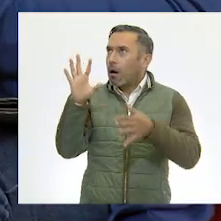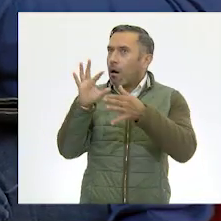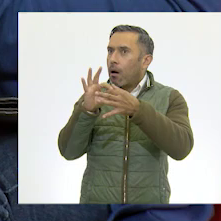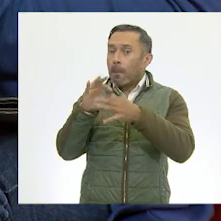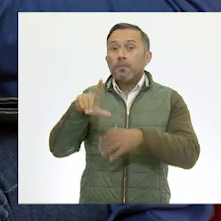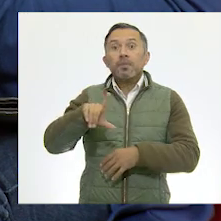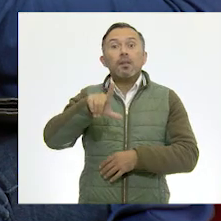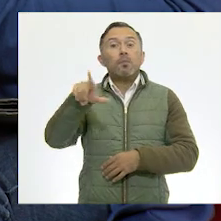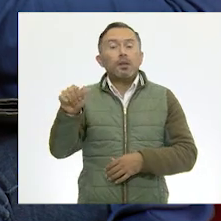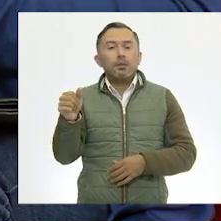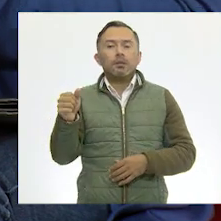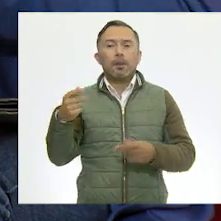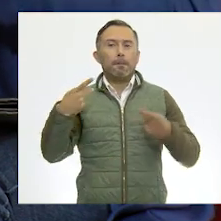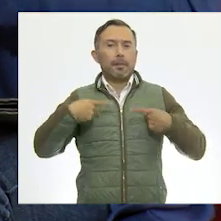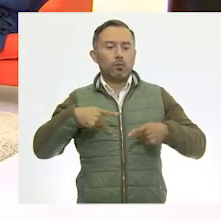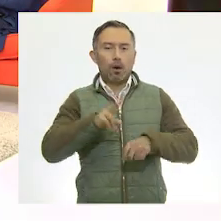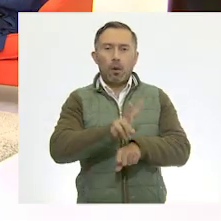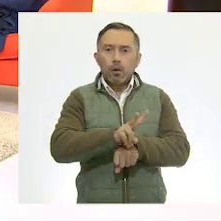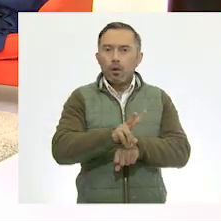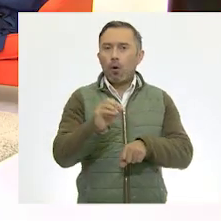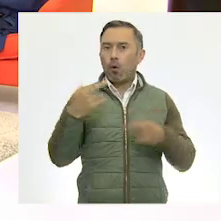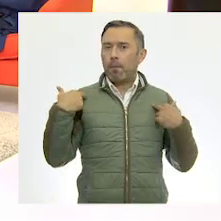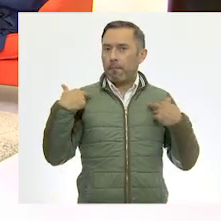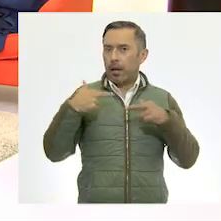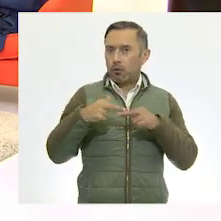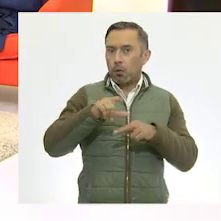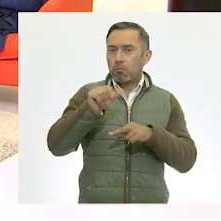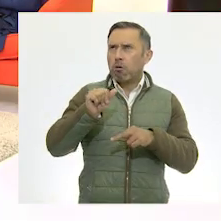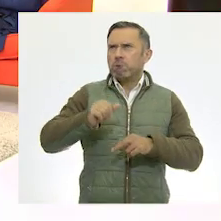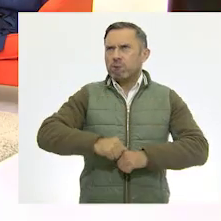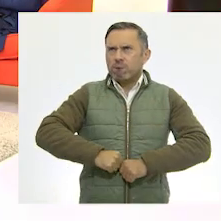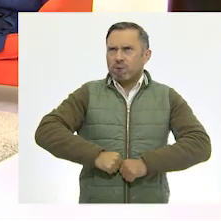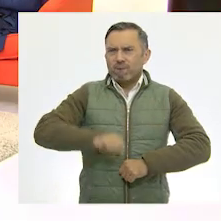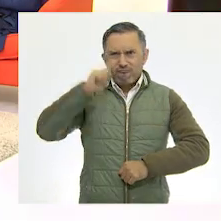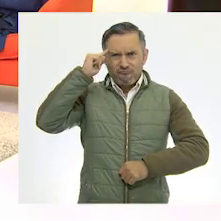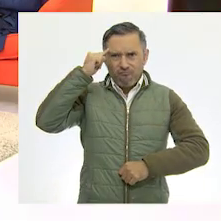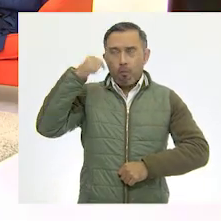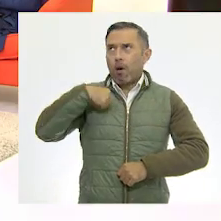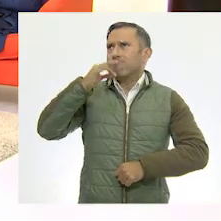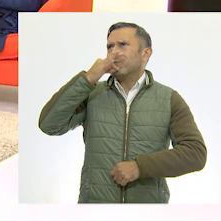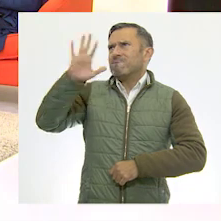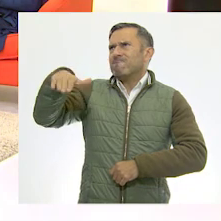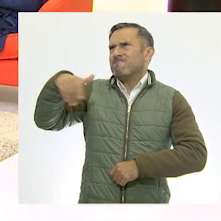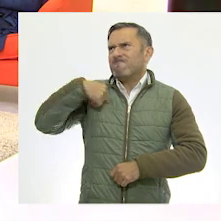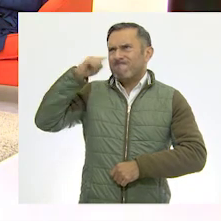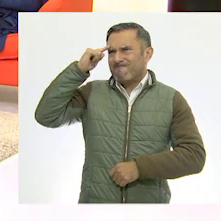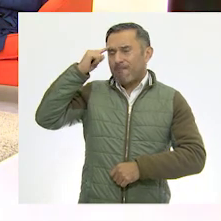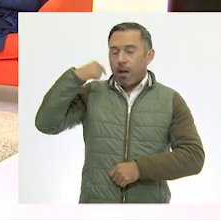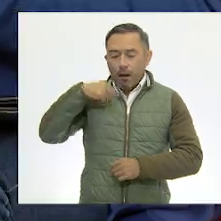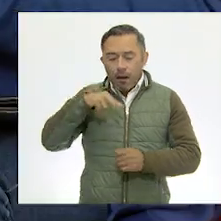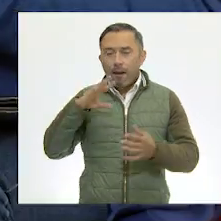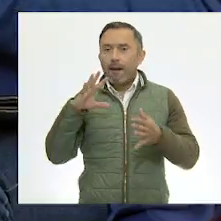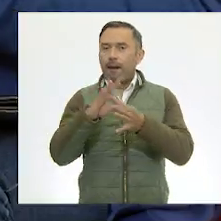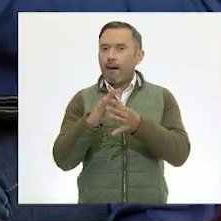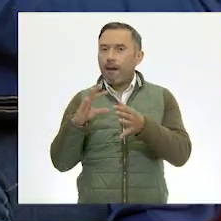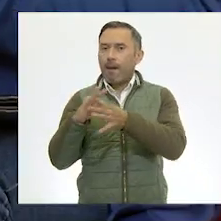o con el docente. Entonces, también para esto se utiliza. Y bueno, pues aquí tenemos las diferentes